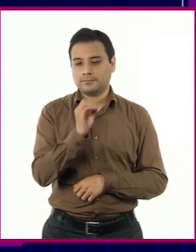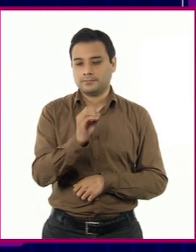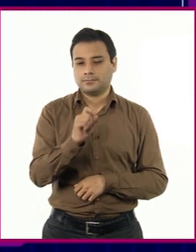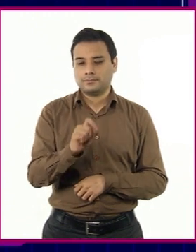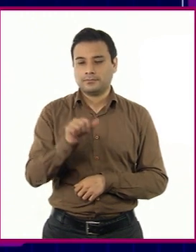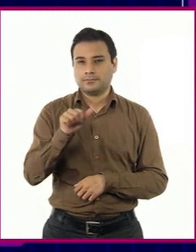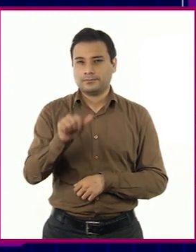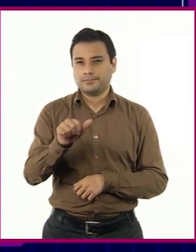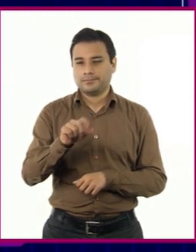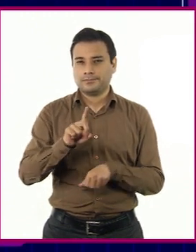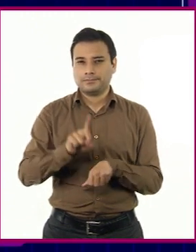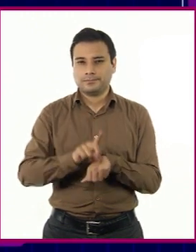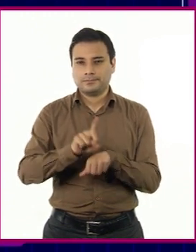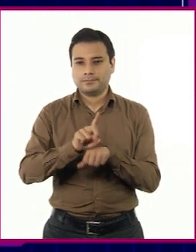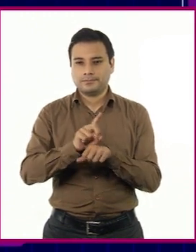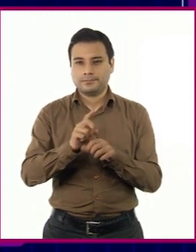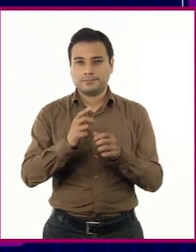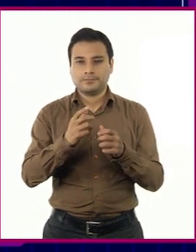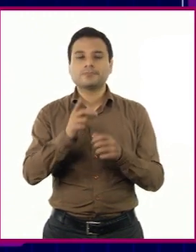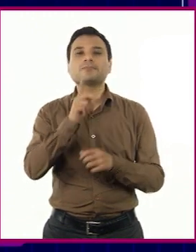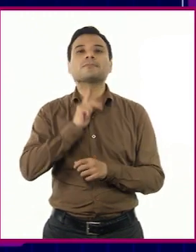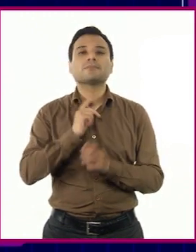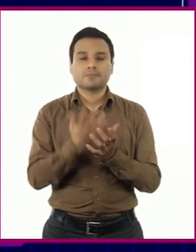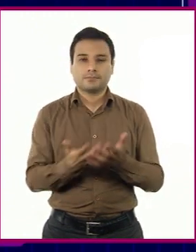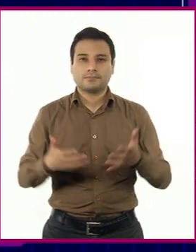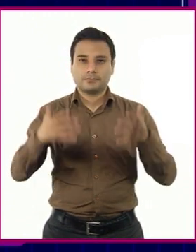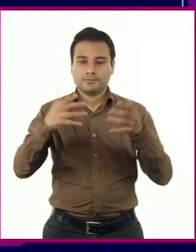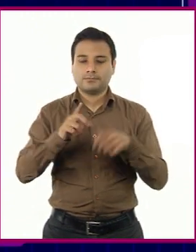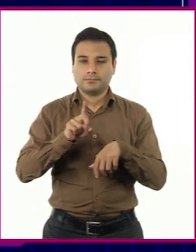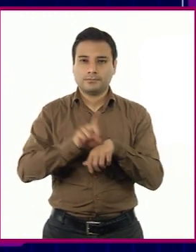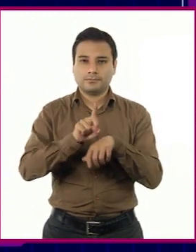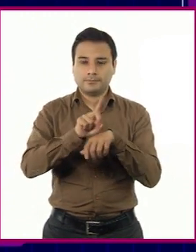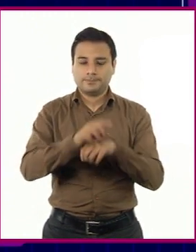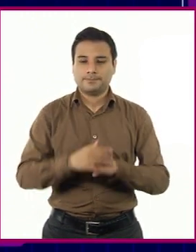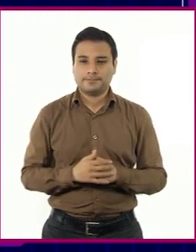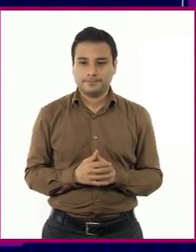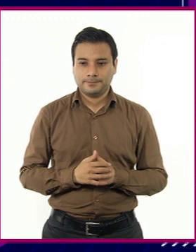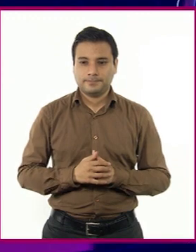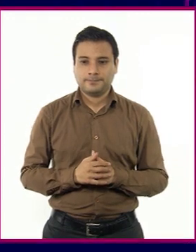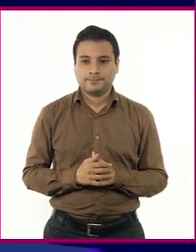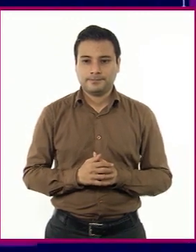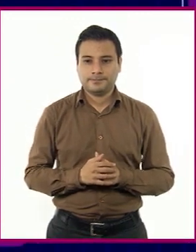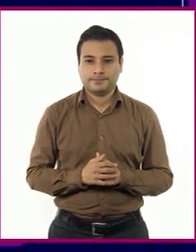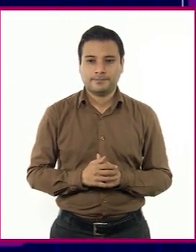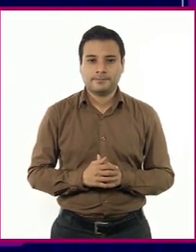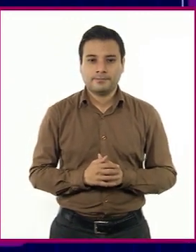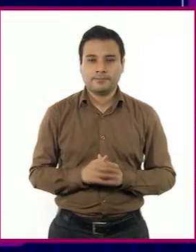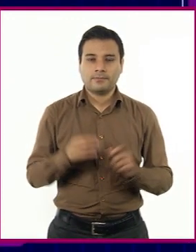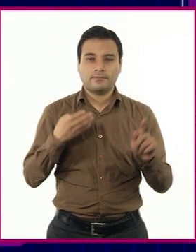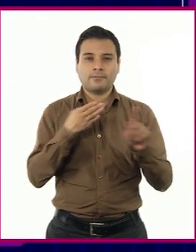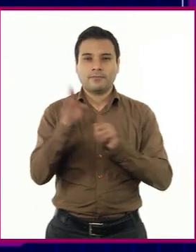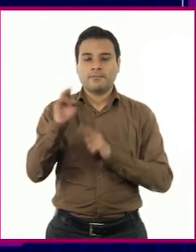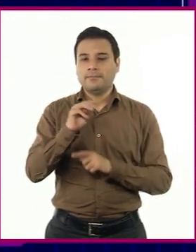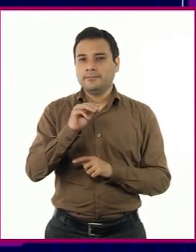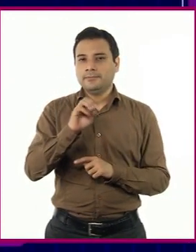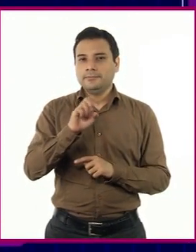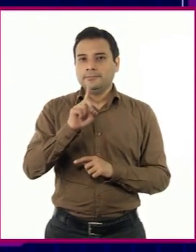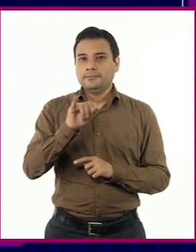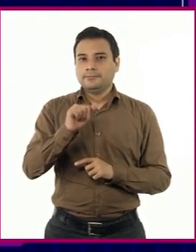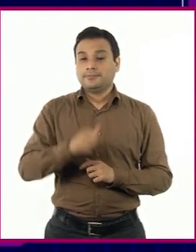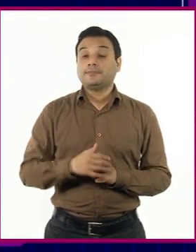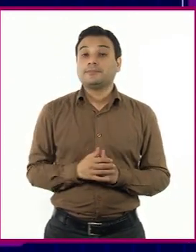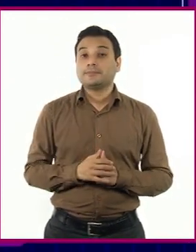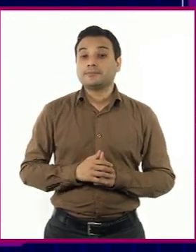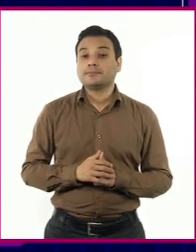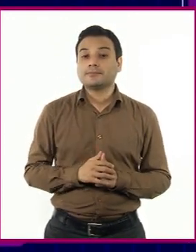es aproximadamente igual a 0.16 millones. La desviación media es igual a la suma de la